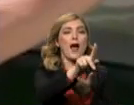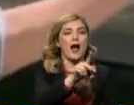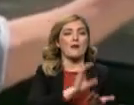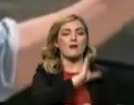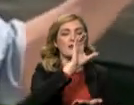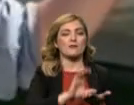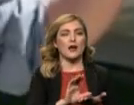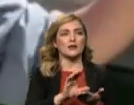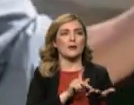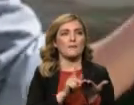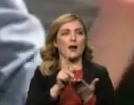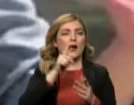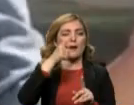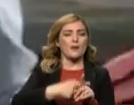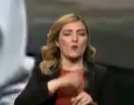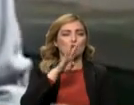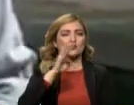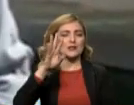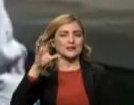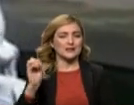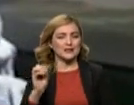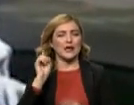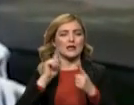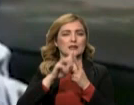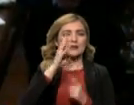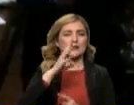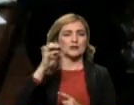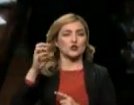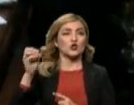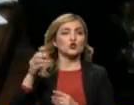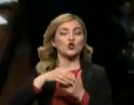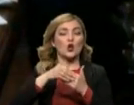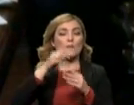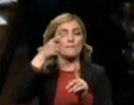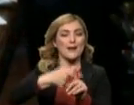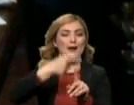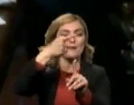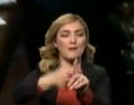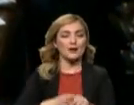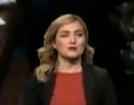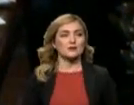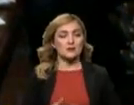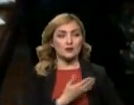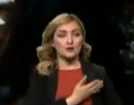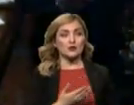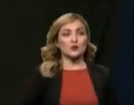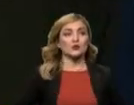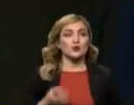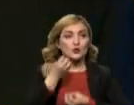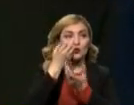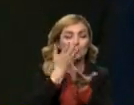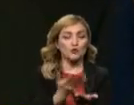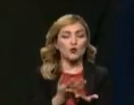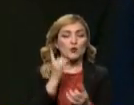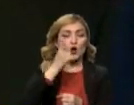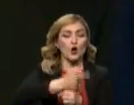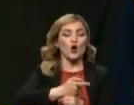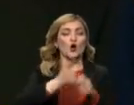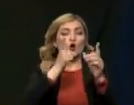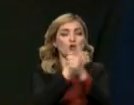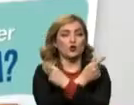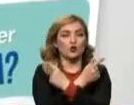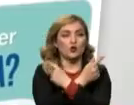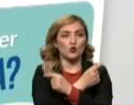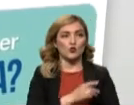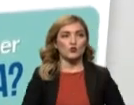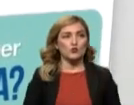desde 460 dólares a 600 dólares mensuales. También el presidente de la República informó acerca de esta emisión en su cuenta de